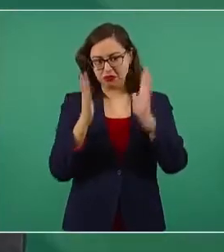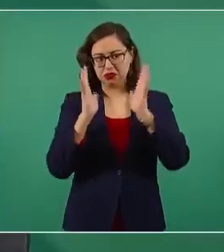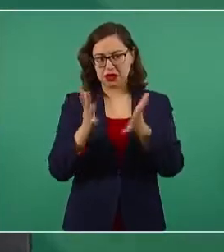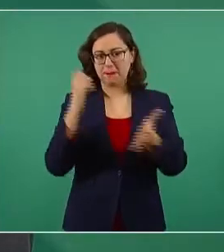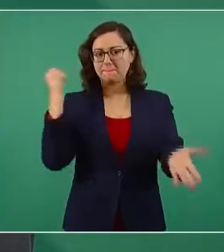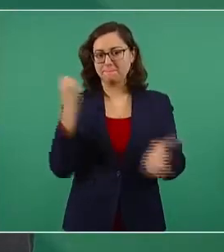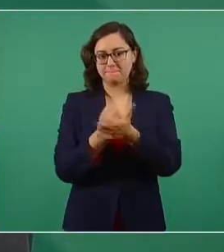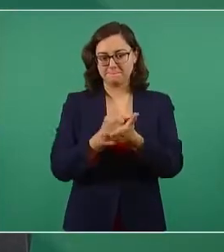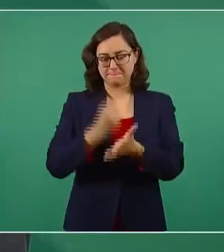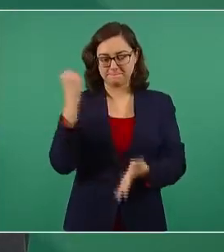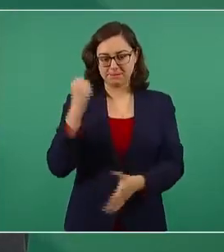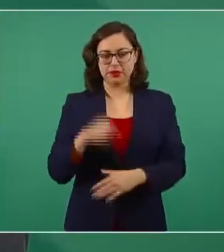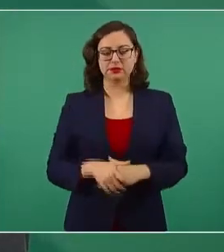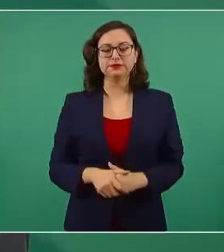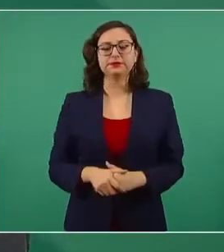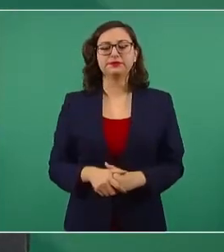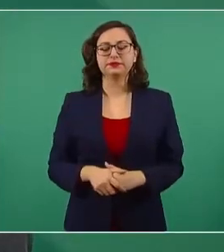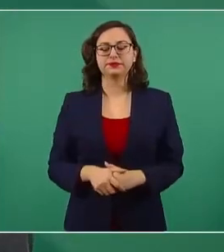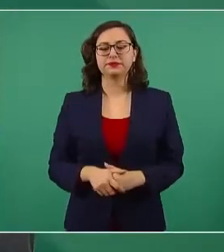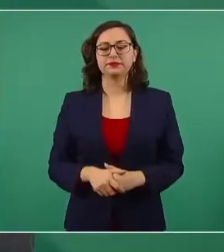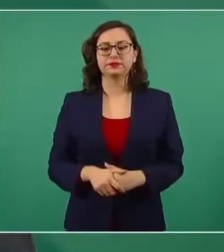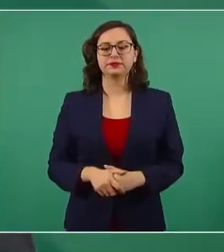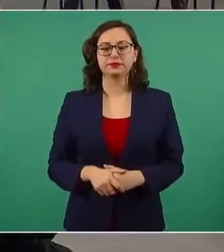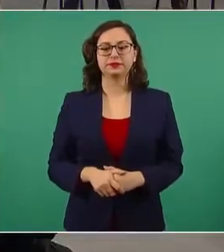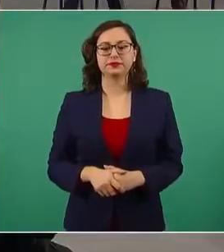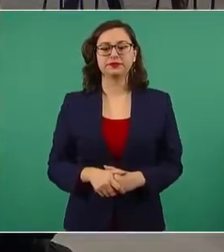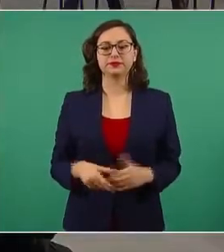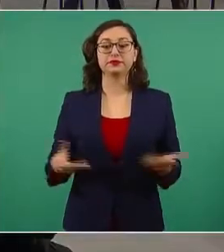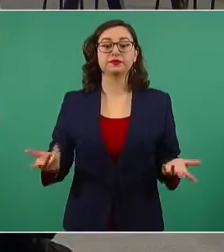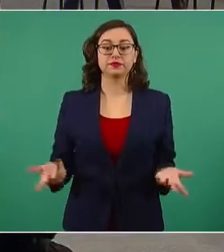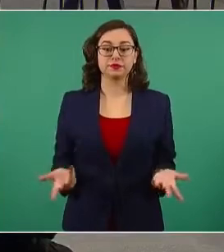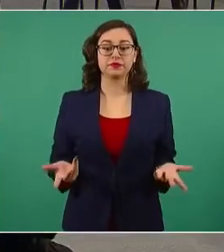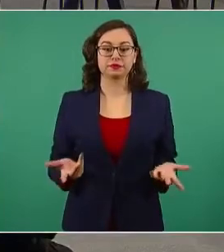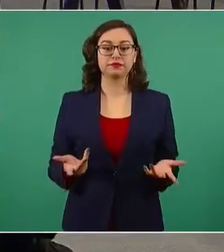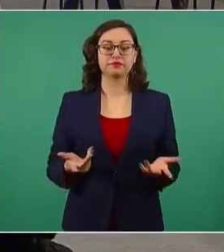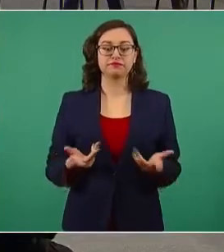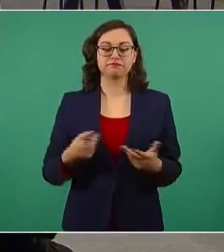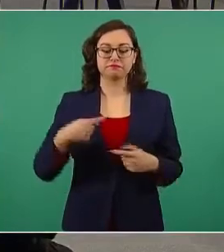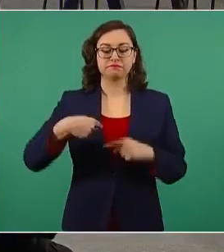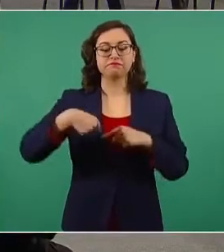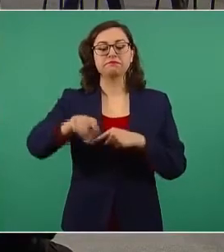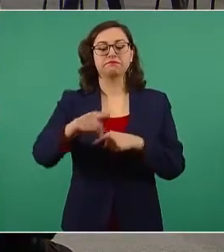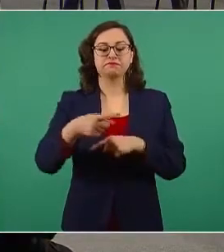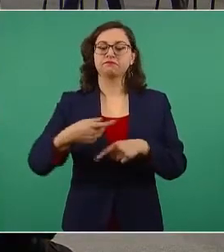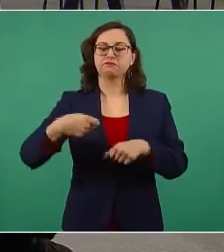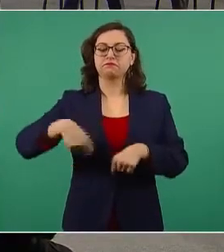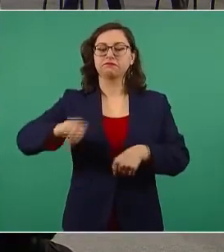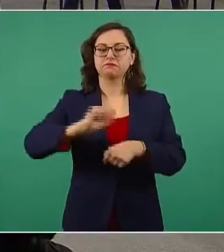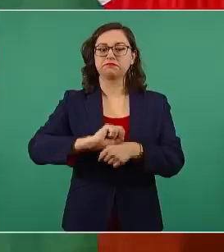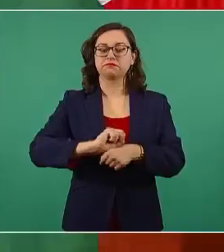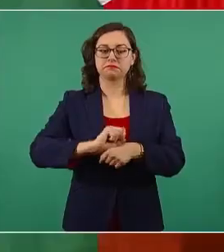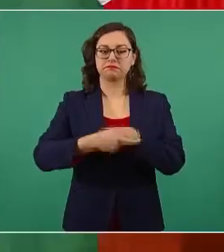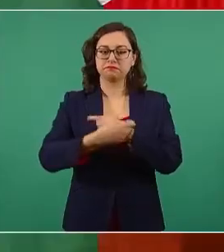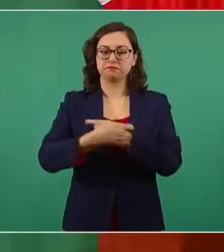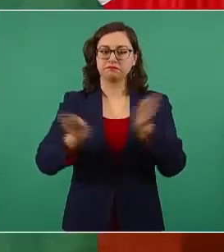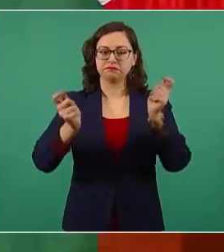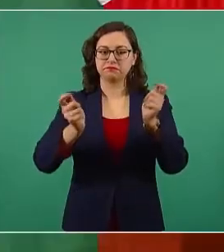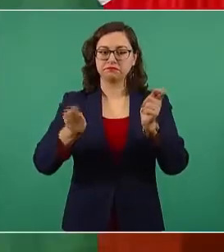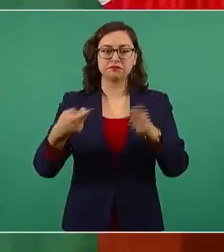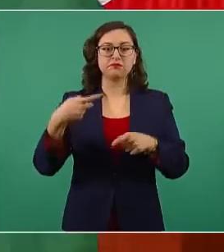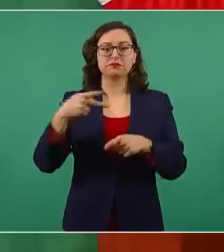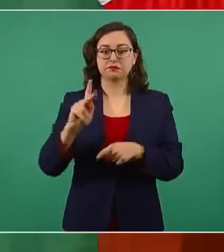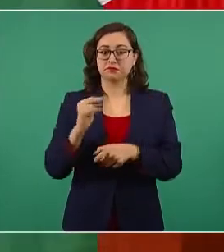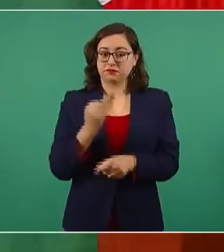condujo Astra y la propia compañía Leomont. Pero estarán siendo liberadas. Por el momento arrancamos la semana con